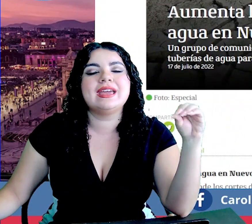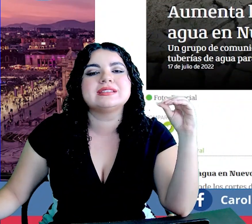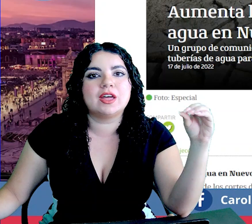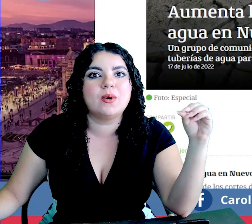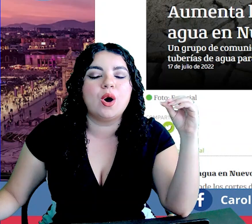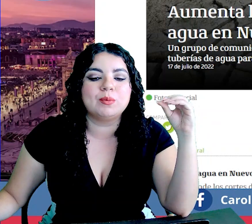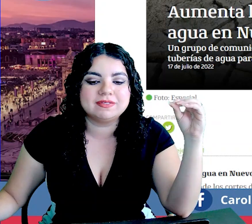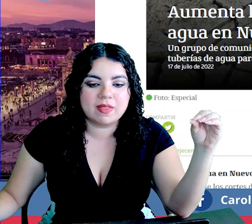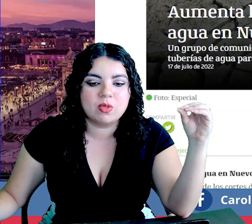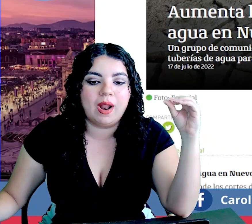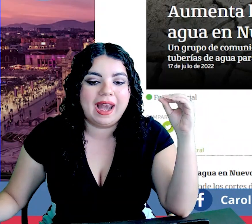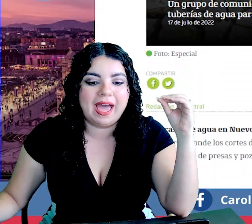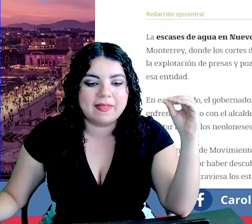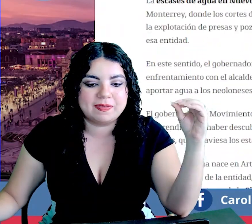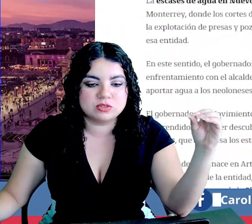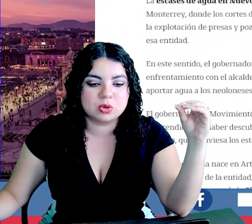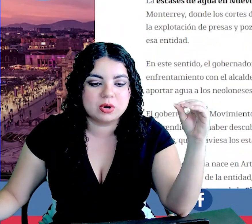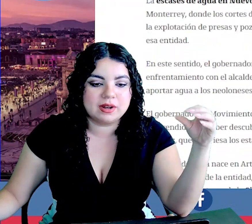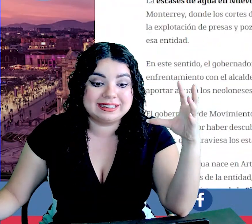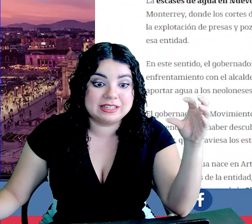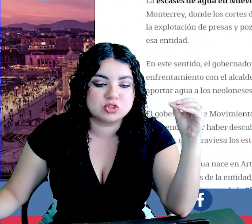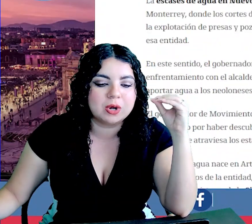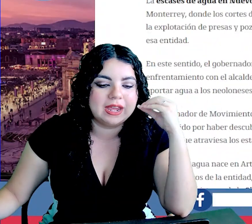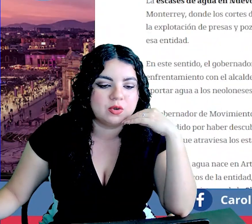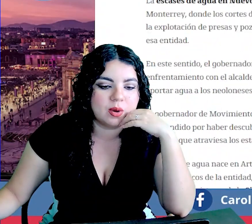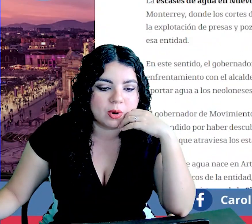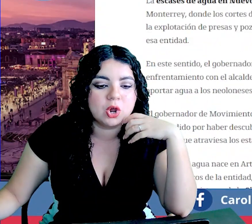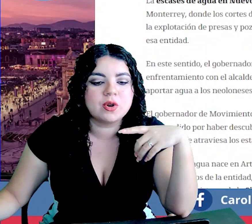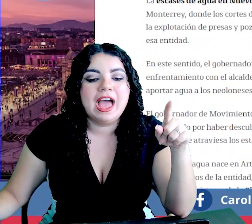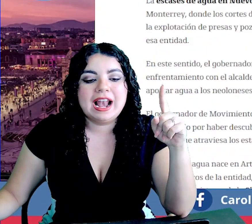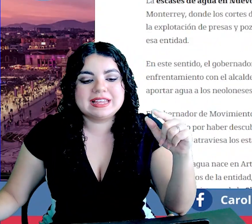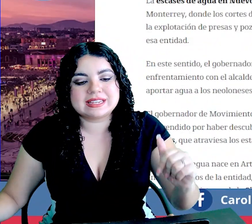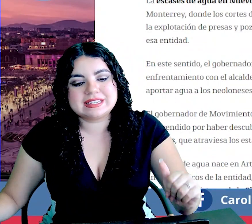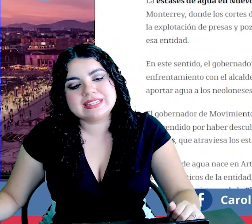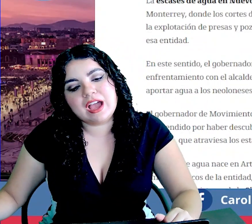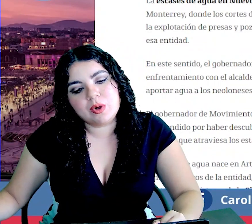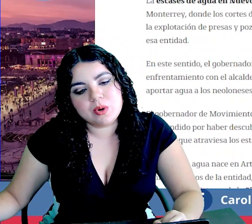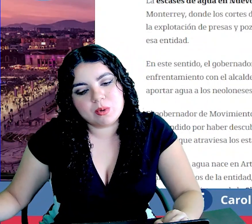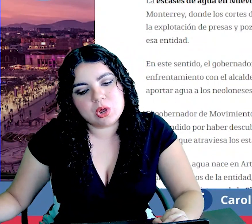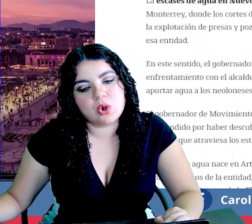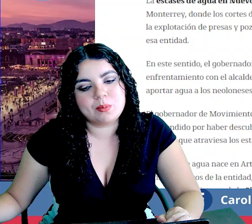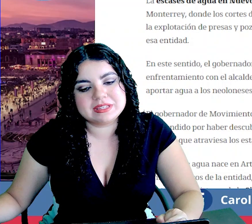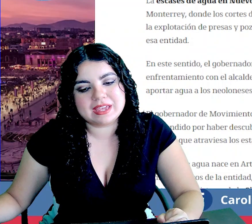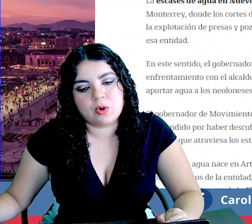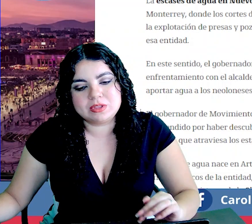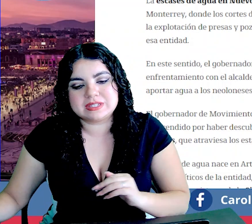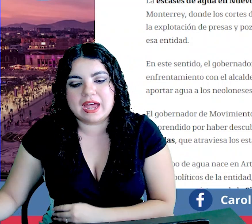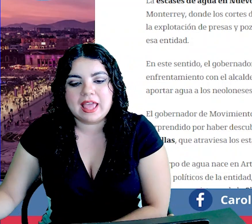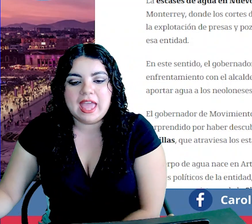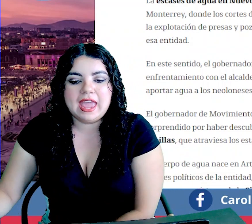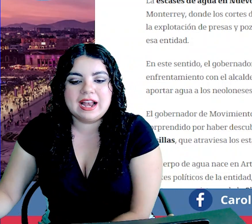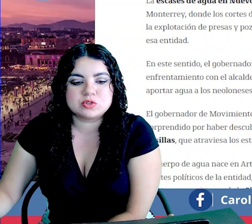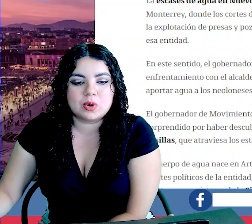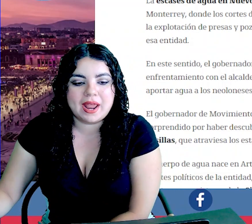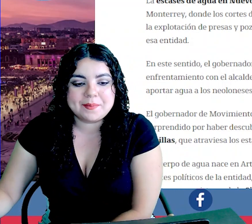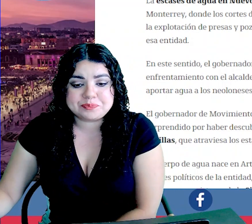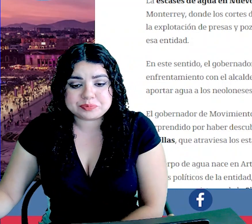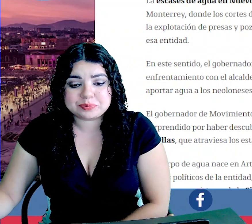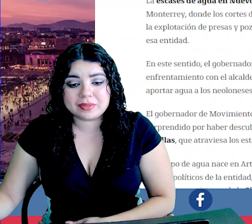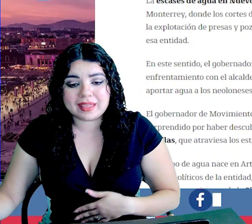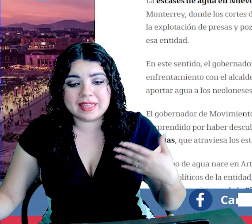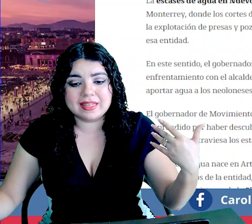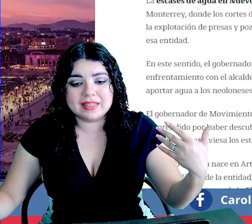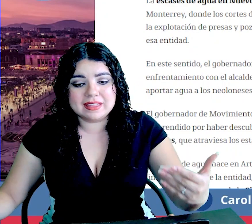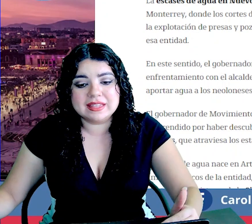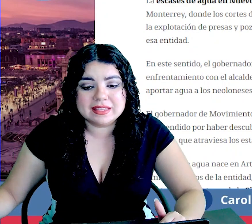ha estado aumentando la tensión en Nuevo León. La escasez de agua en Nuevo León comienza a agudizar en la zona